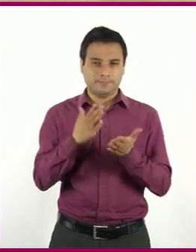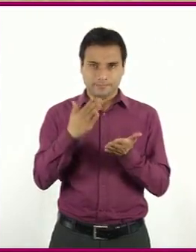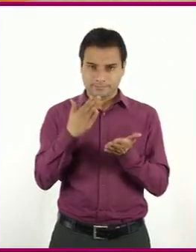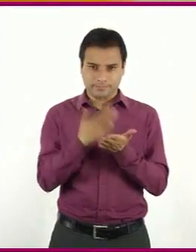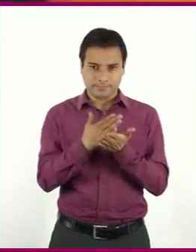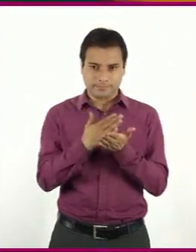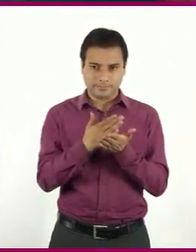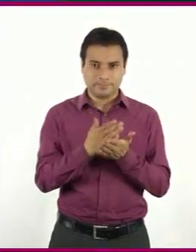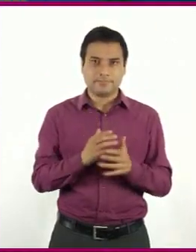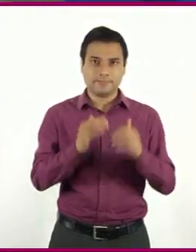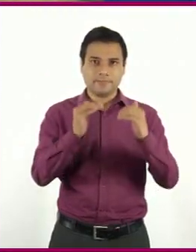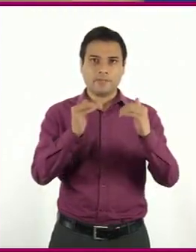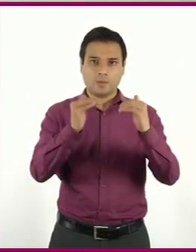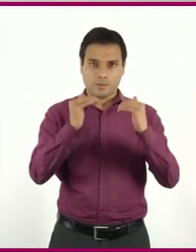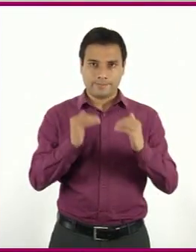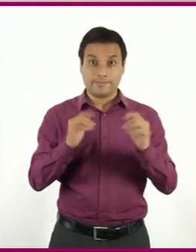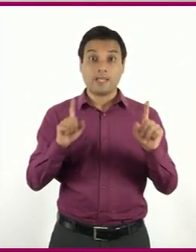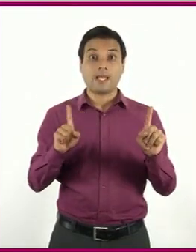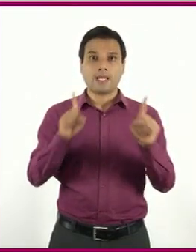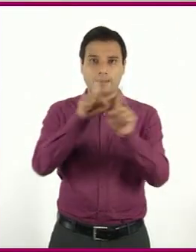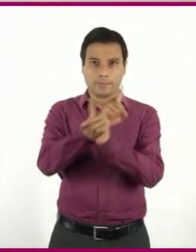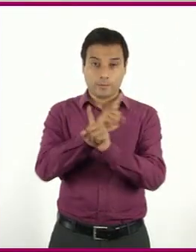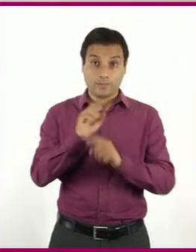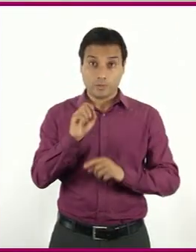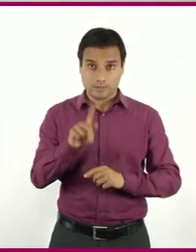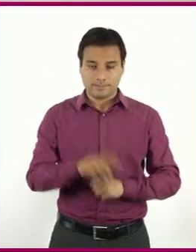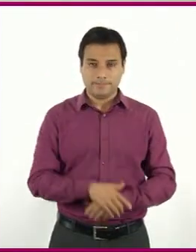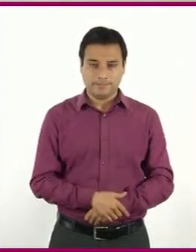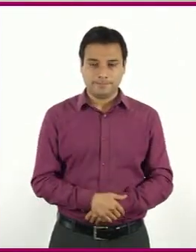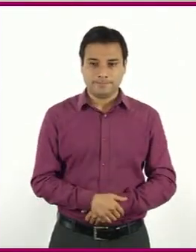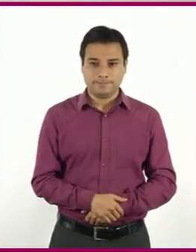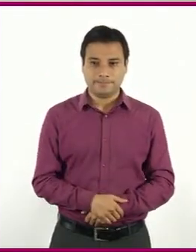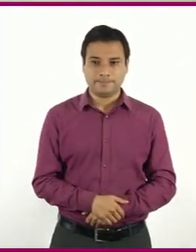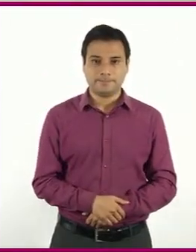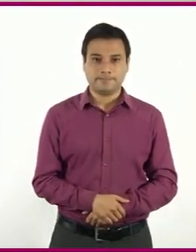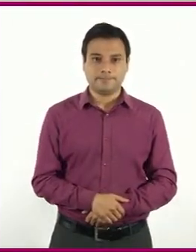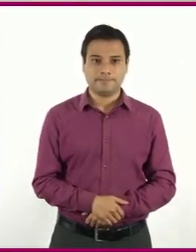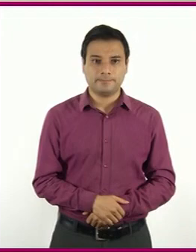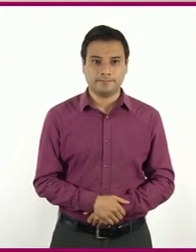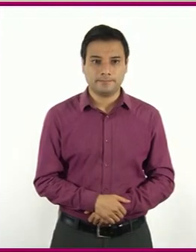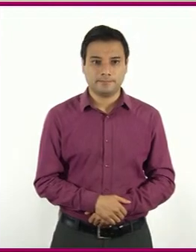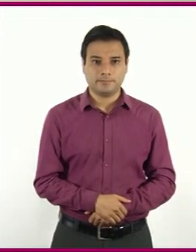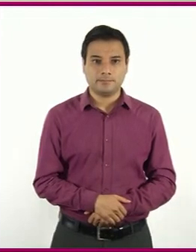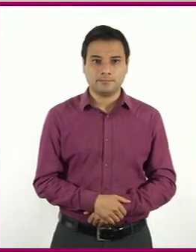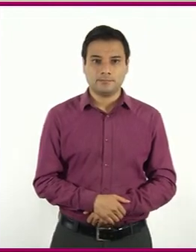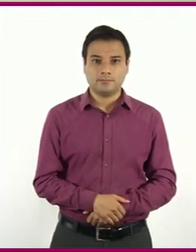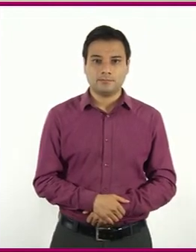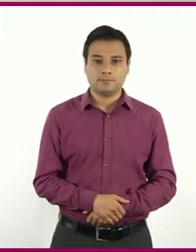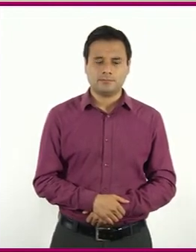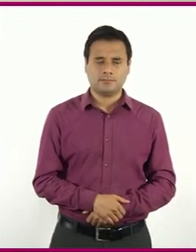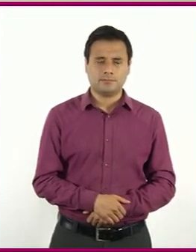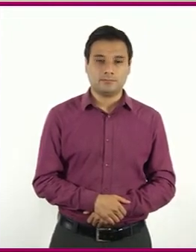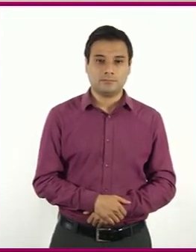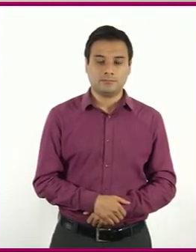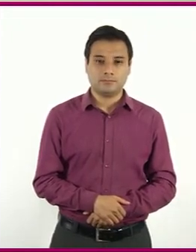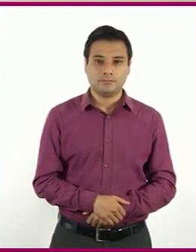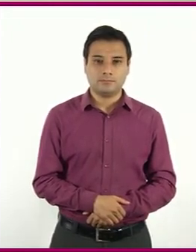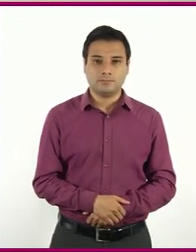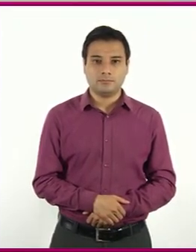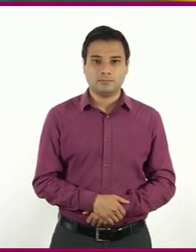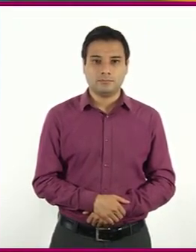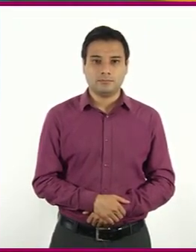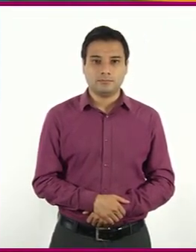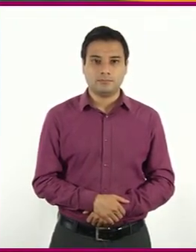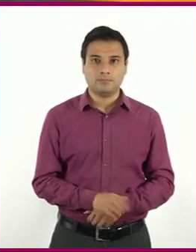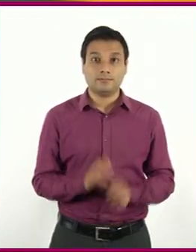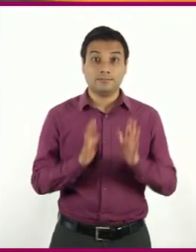bien. Cambiamos de rol. Profesor, ya sabe cuál es la habilidad. Vamos a desinfectar nuevamente, maestro. Esta, bueno. Esta ya está desinfectada. Vamos.